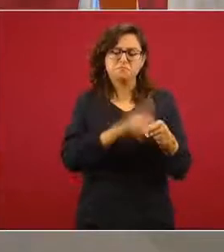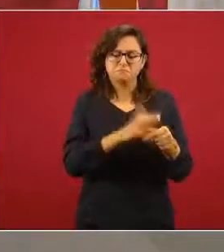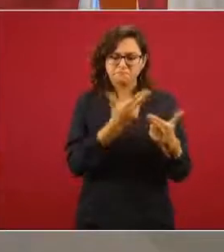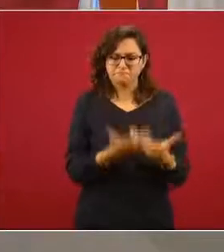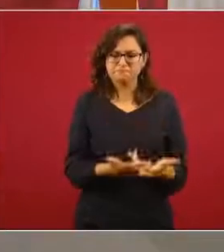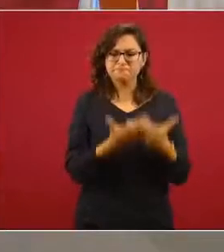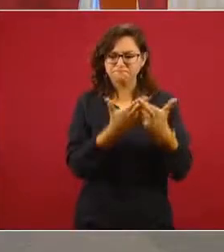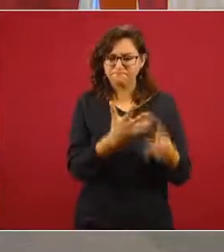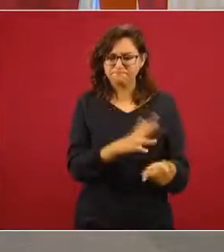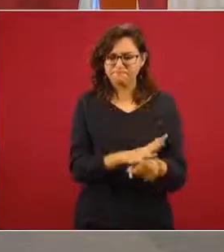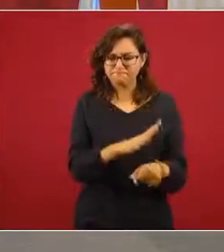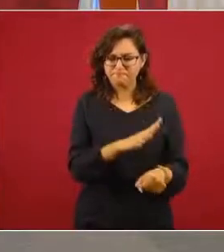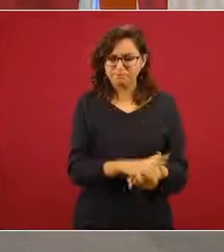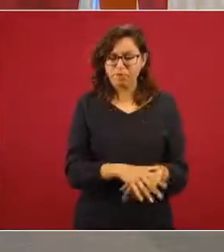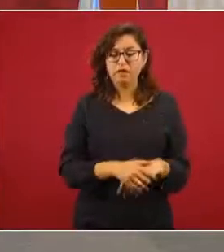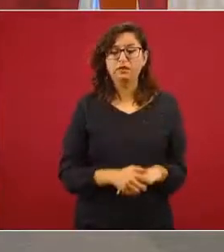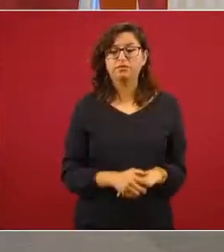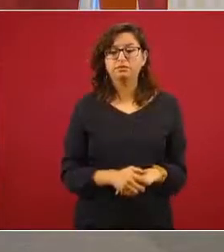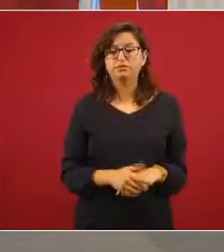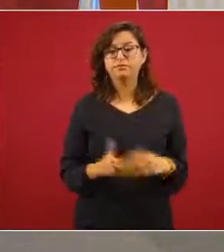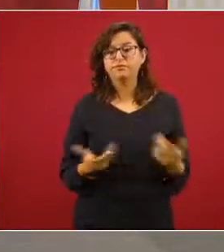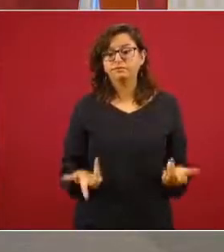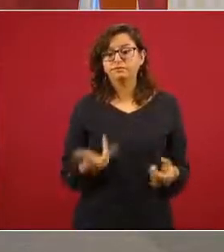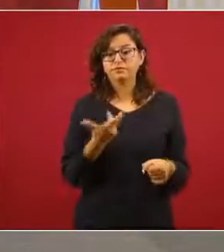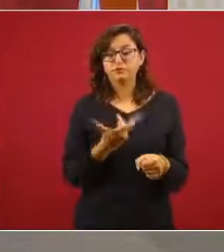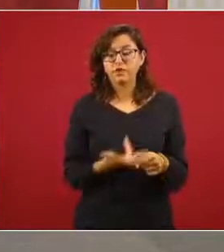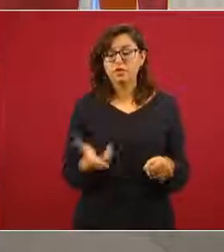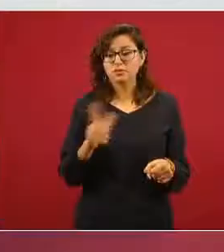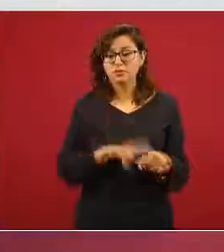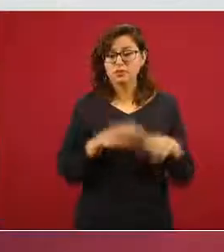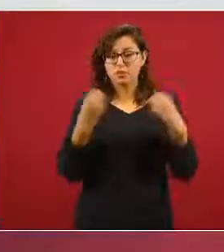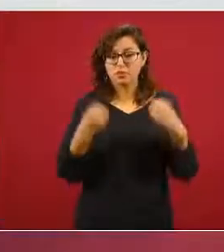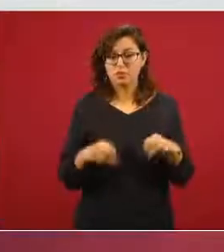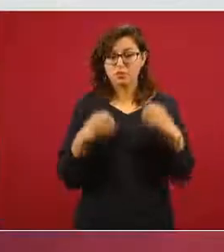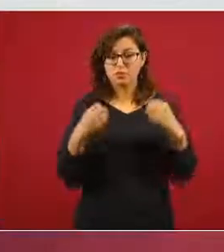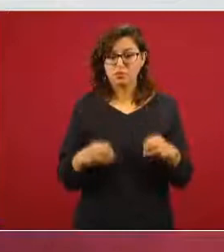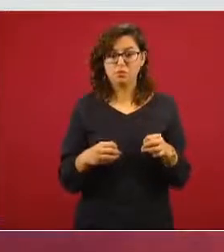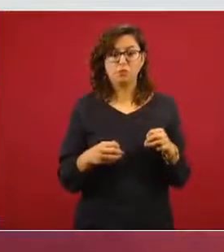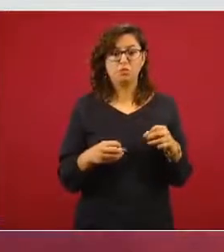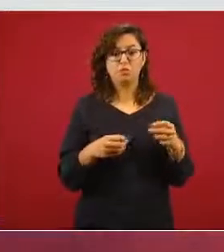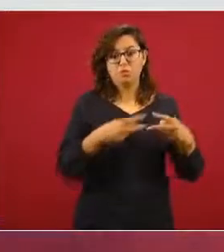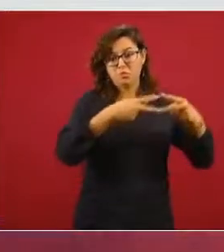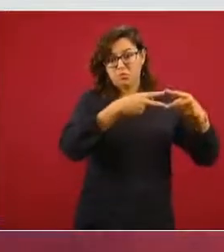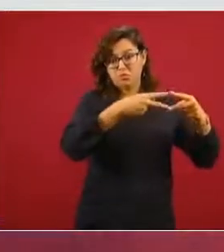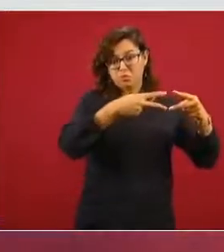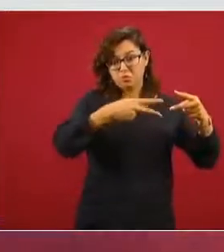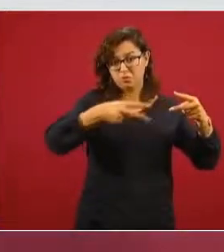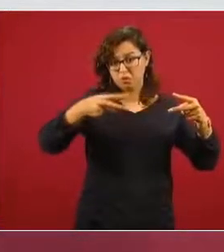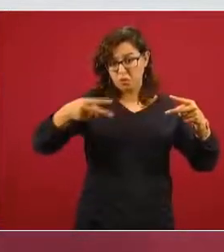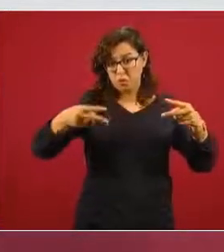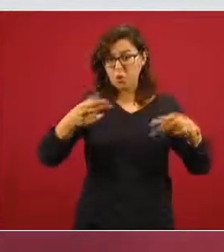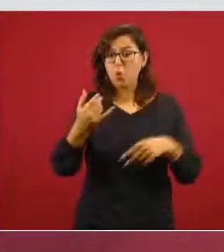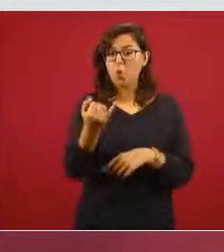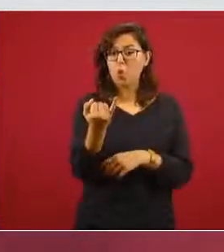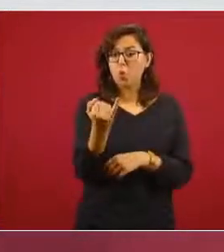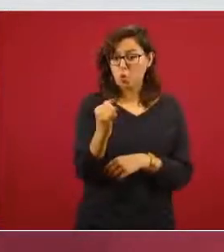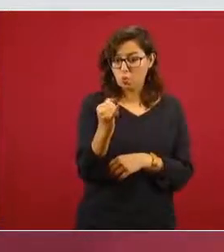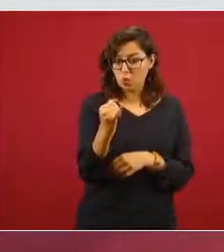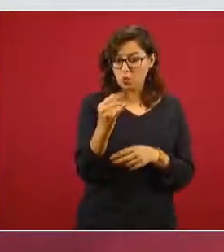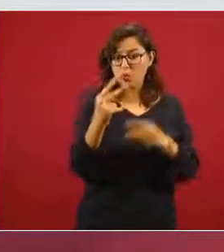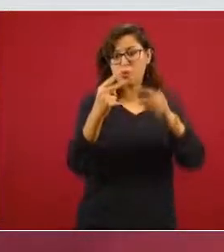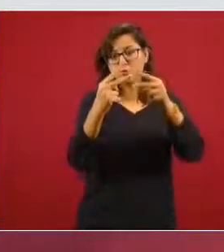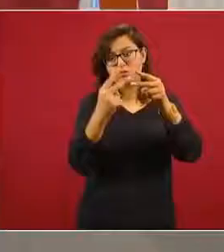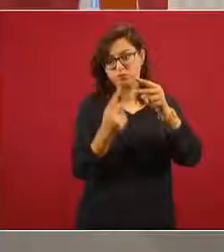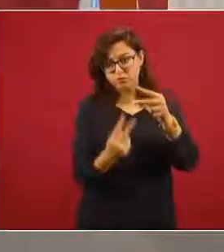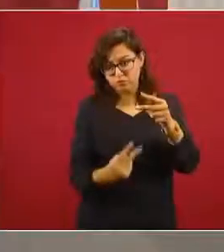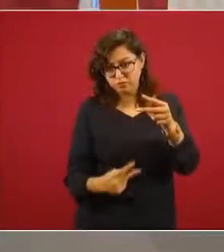Y la ocupación hospitalaria tiene 2 periodos gruesos, hasta acá, en la mitad de junio, y después otra